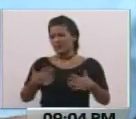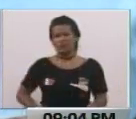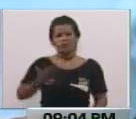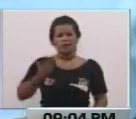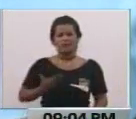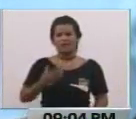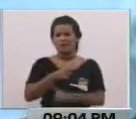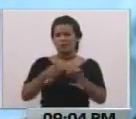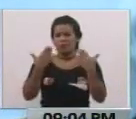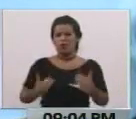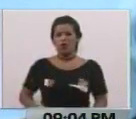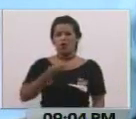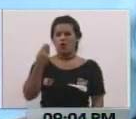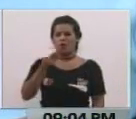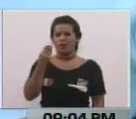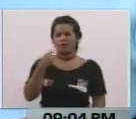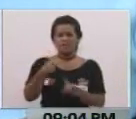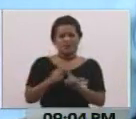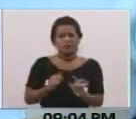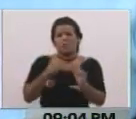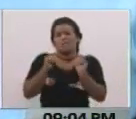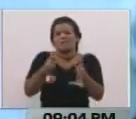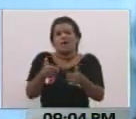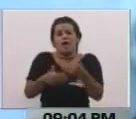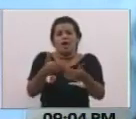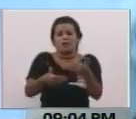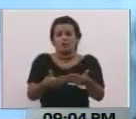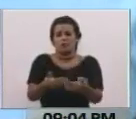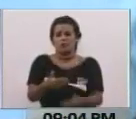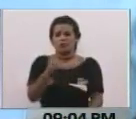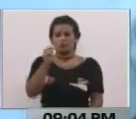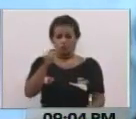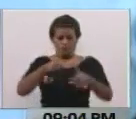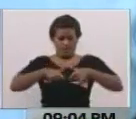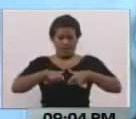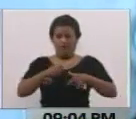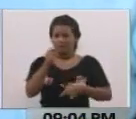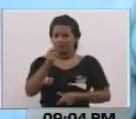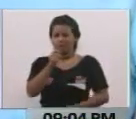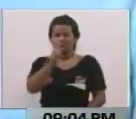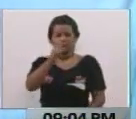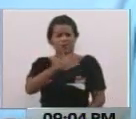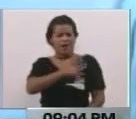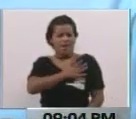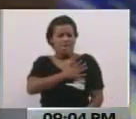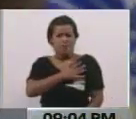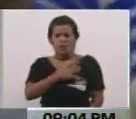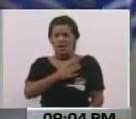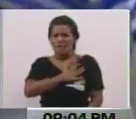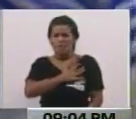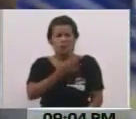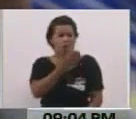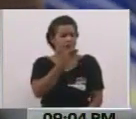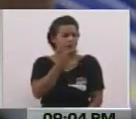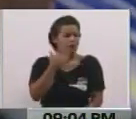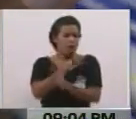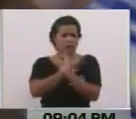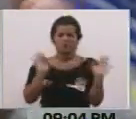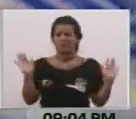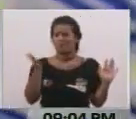joven y estoy empezando. Pues esta medalla la amo con toda mi alma, es lo mejor que me ha podido suceder,